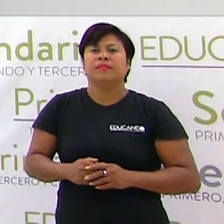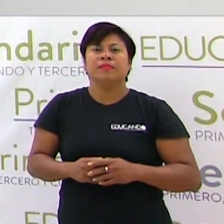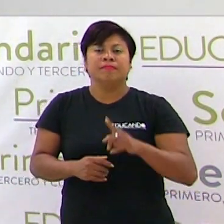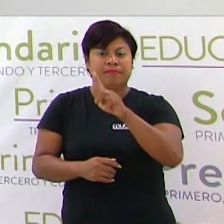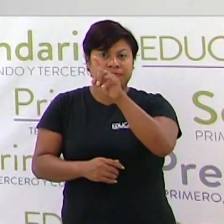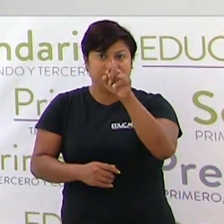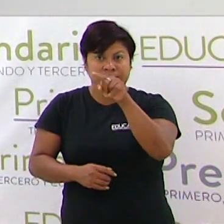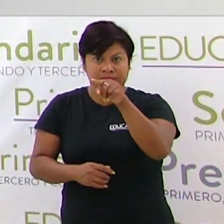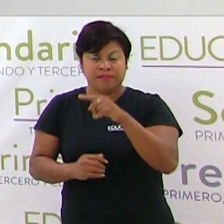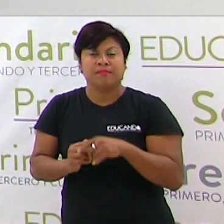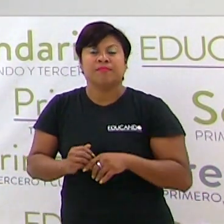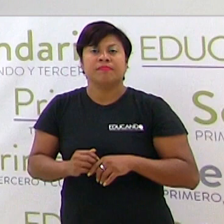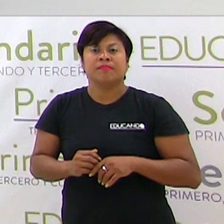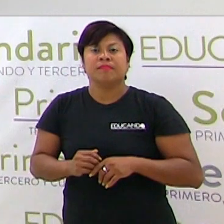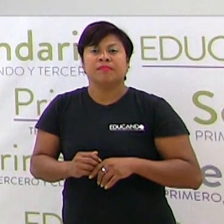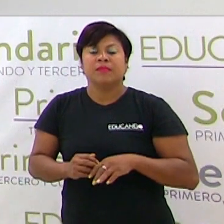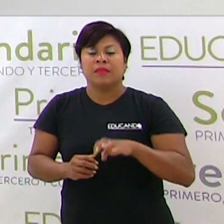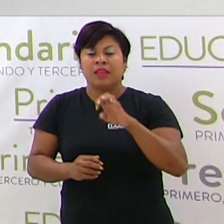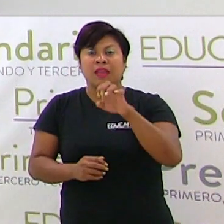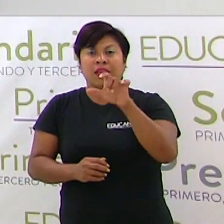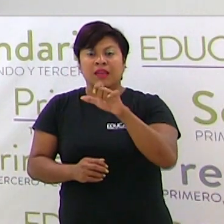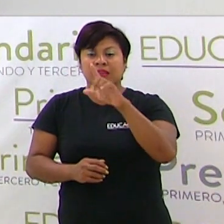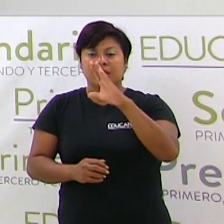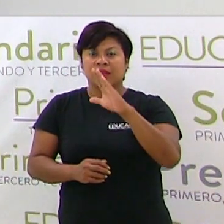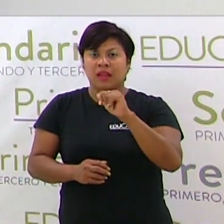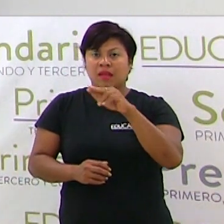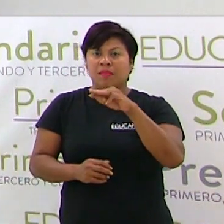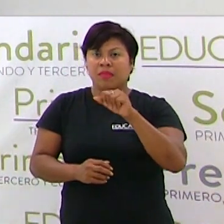signos de exclamación,